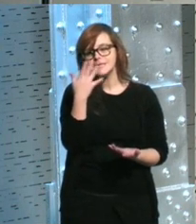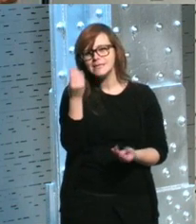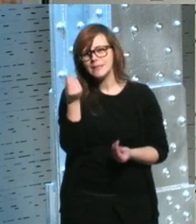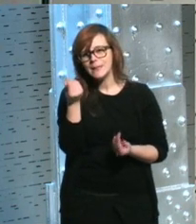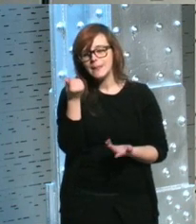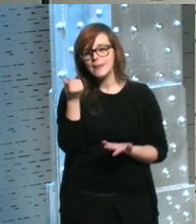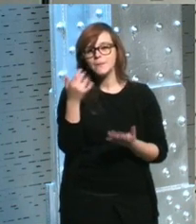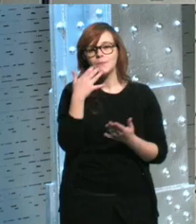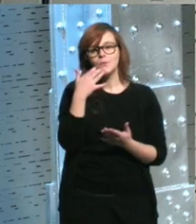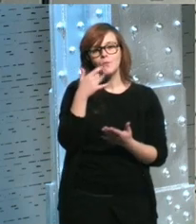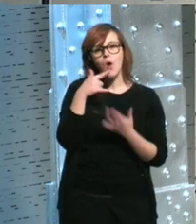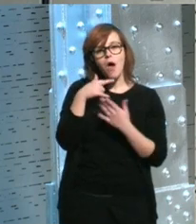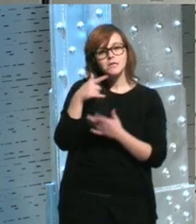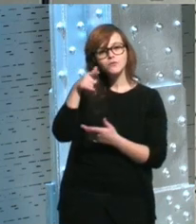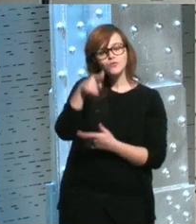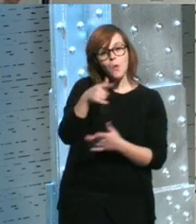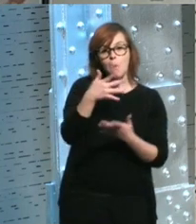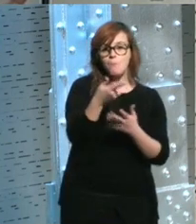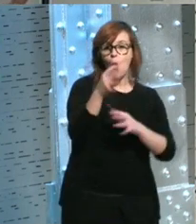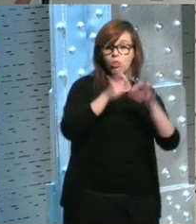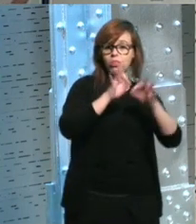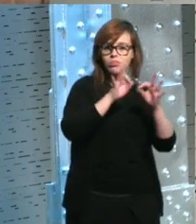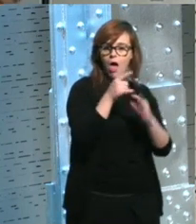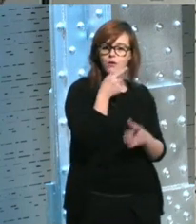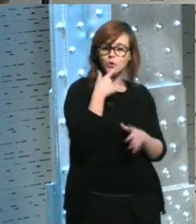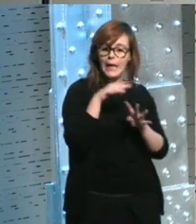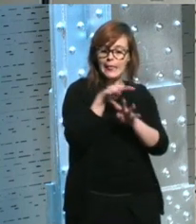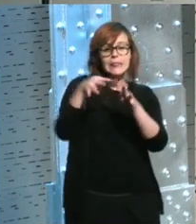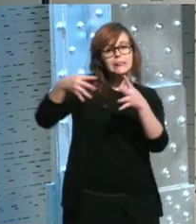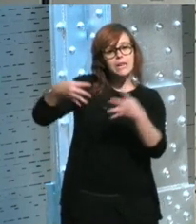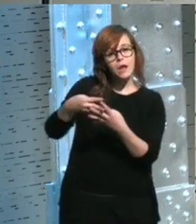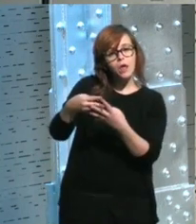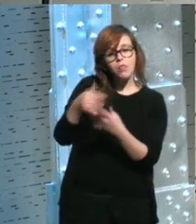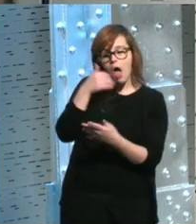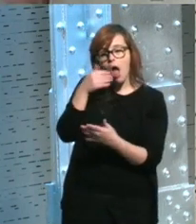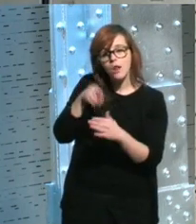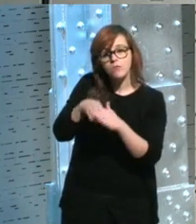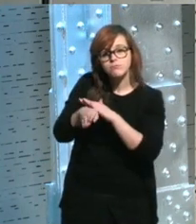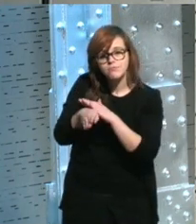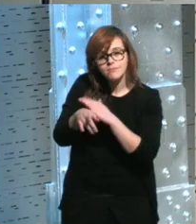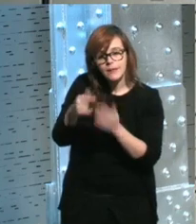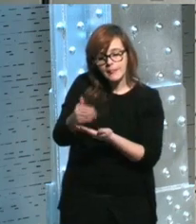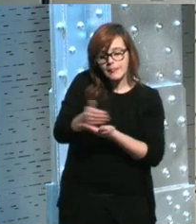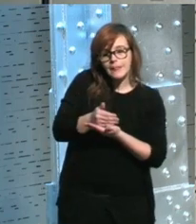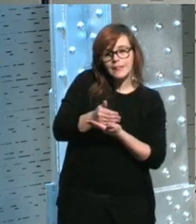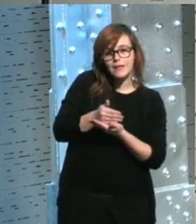una porción de cada transacción, ya no estás limitado por el número de mesas, sino por el número de